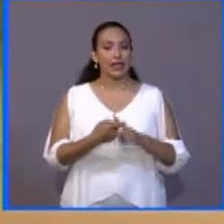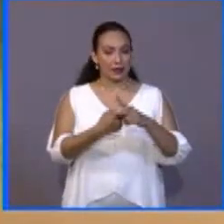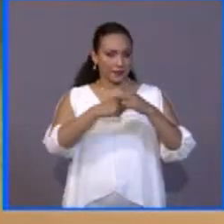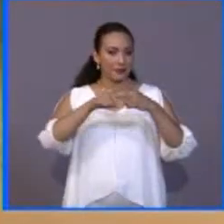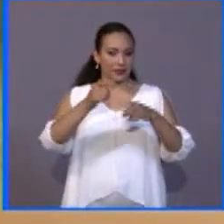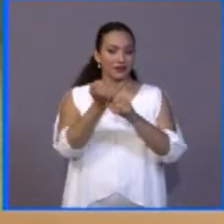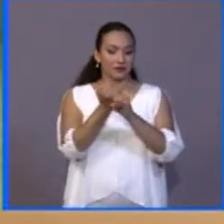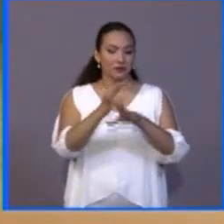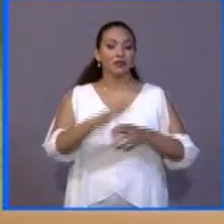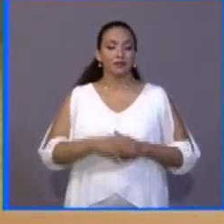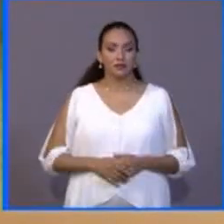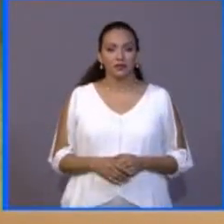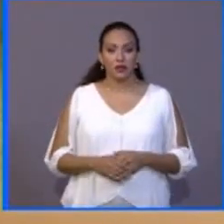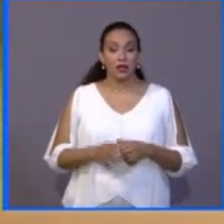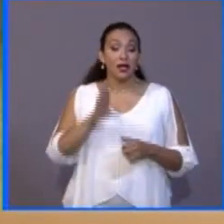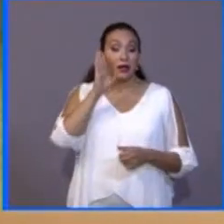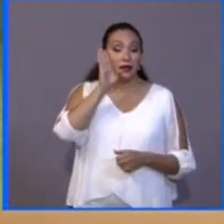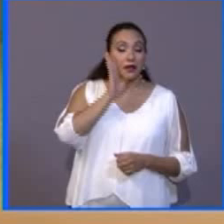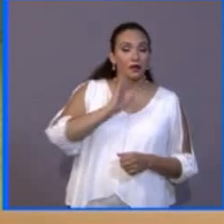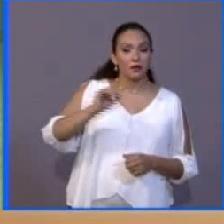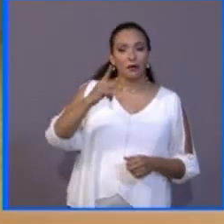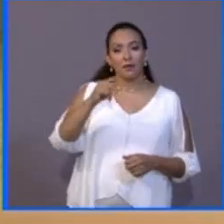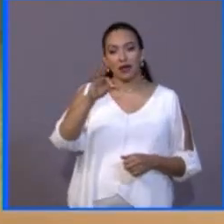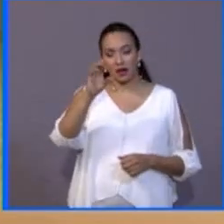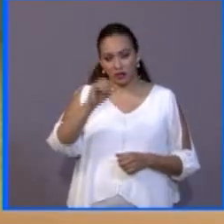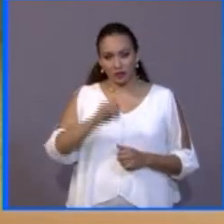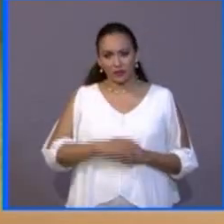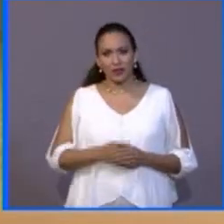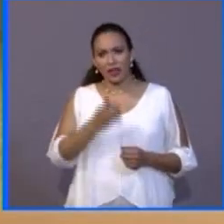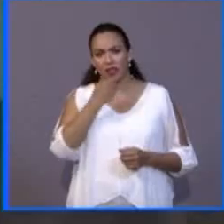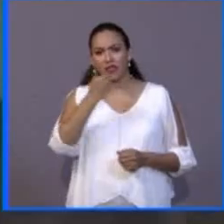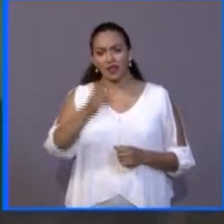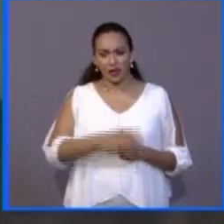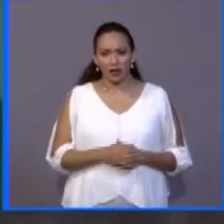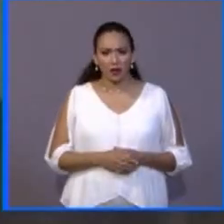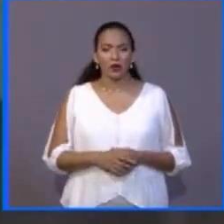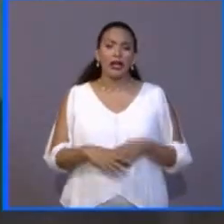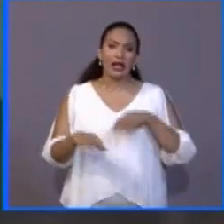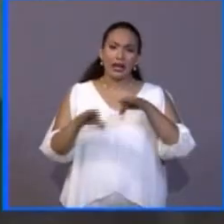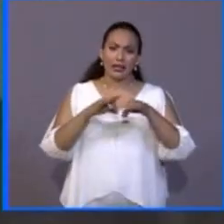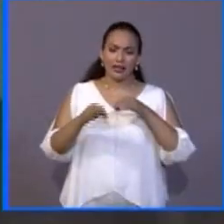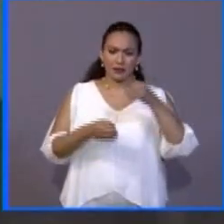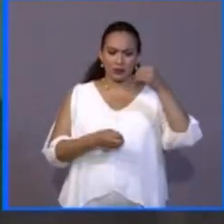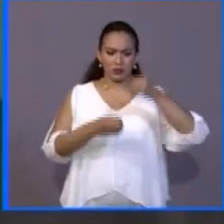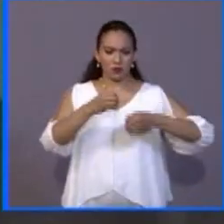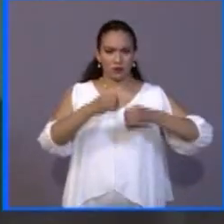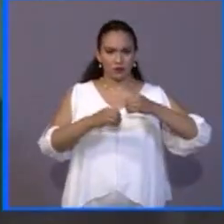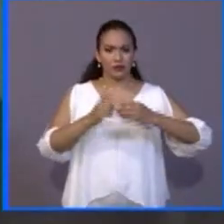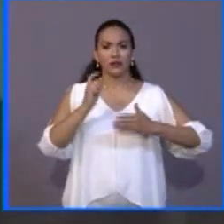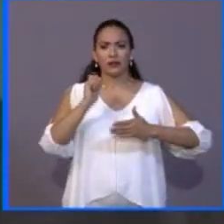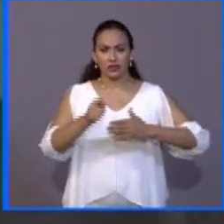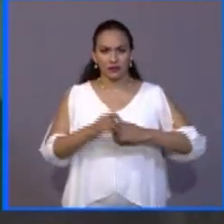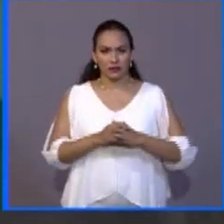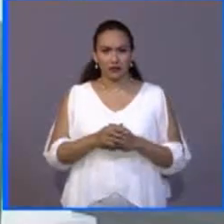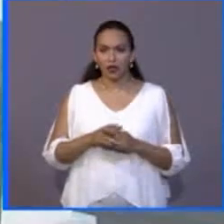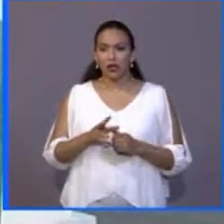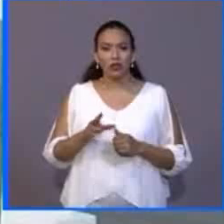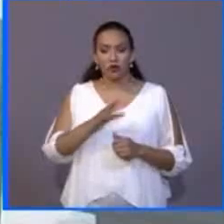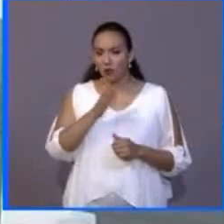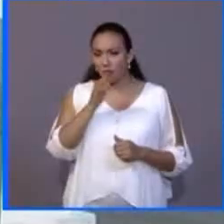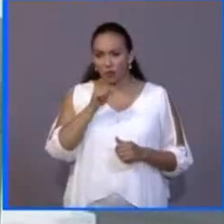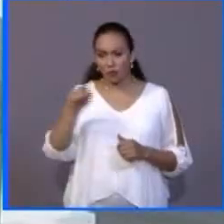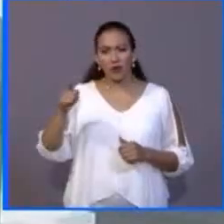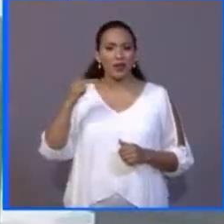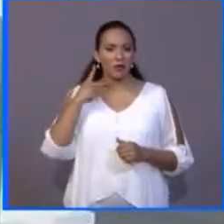Iniciamos con la información. El ministro Jorge Mario Pardo Rebolledo aseguró que la función judicial no puede ser motivo de ambiciones